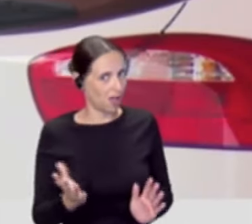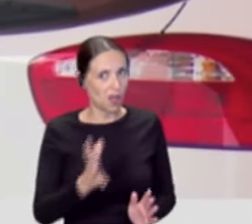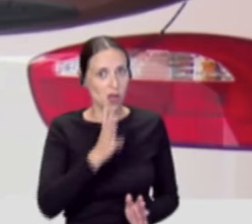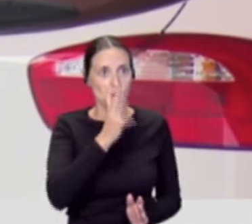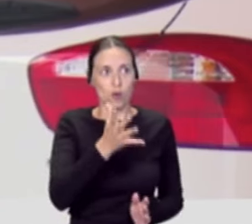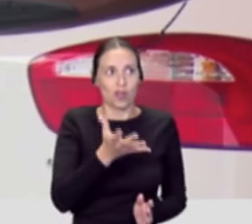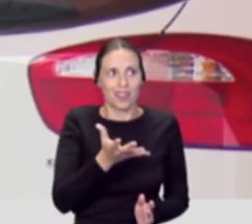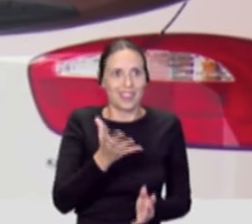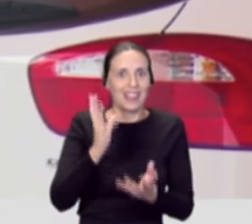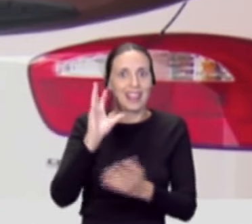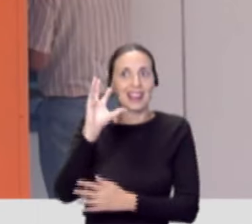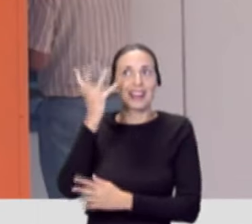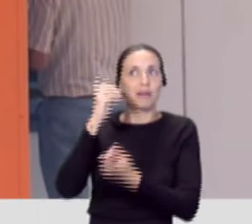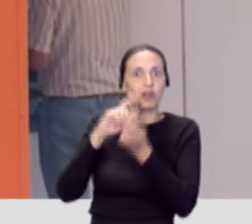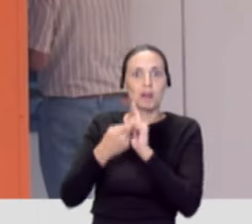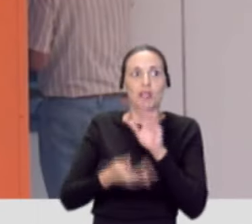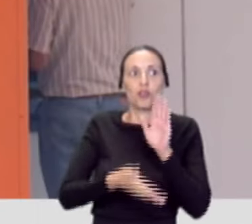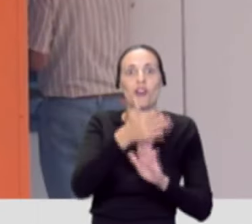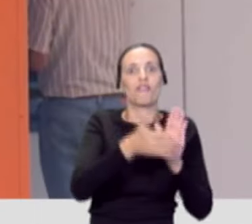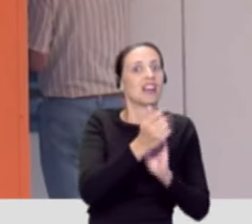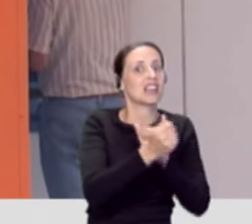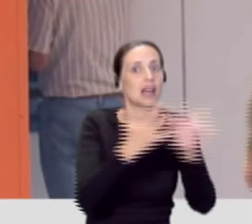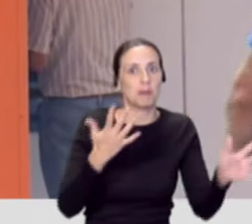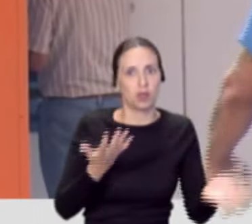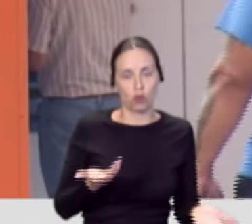no hemos tenido el tiempo para